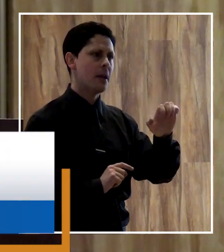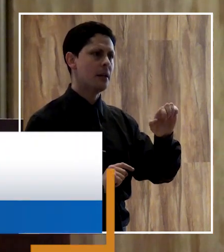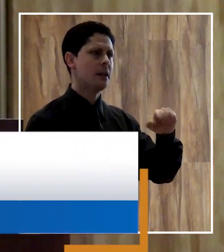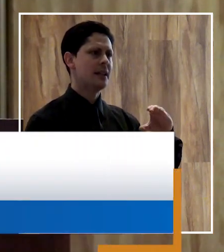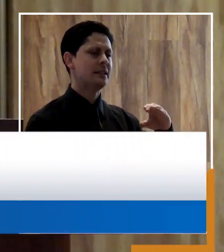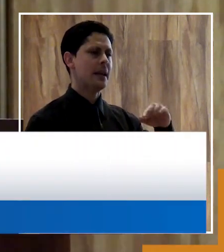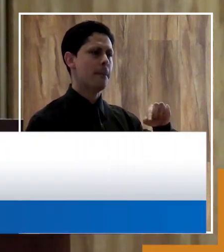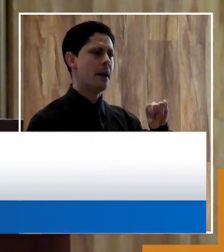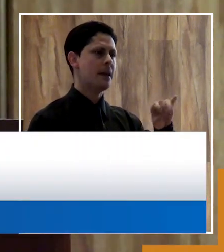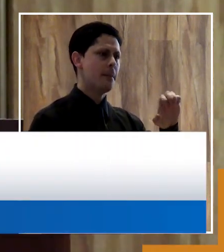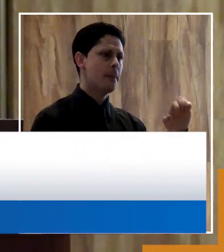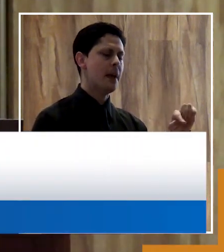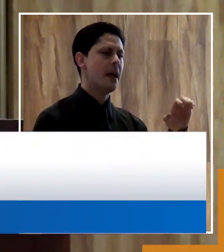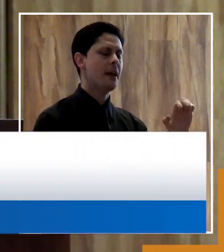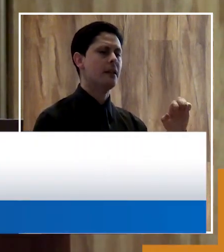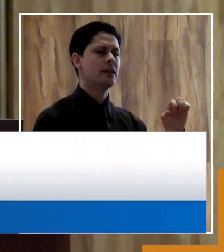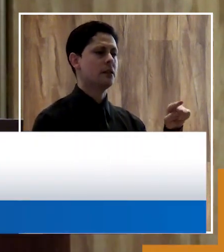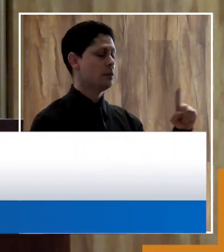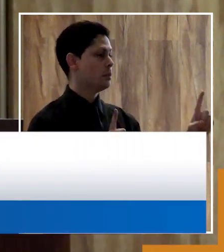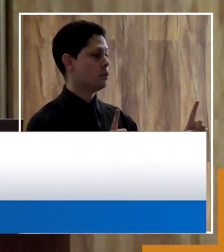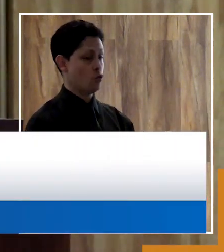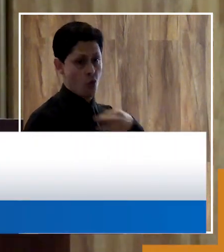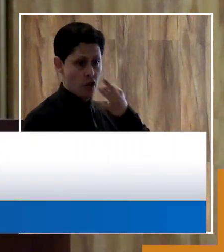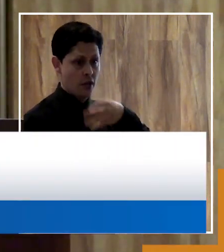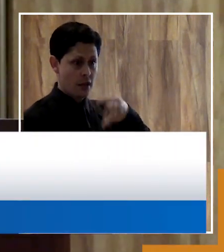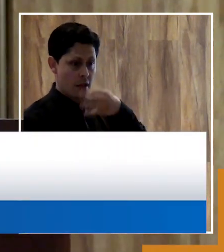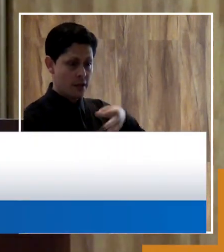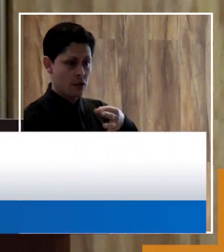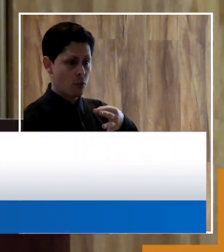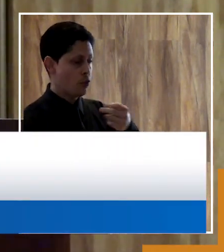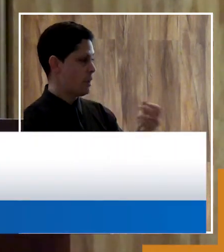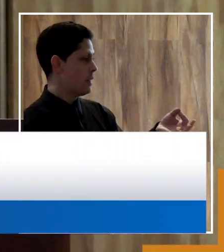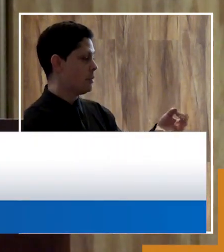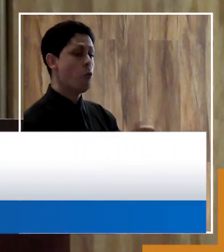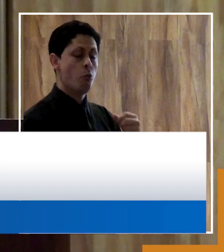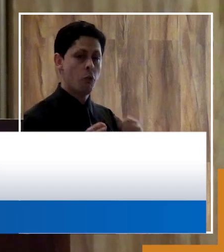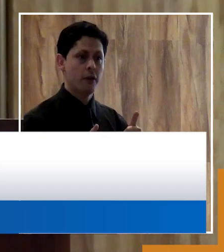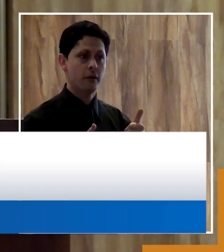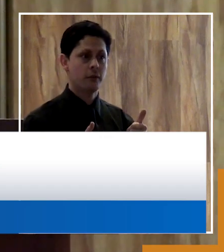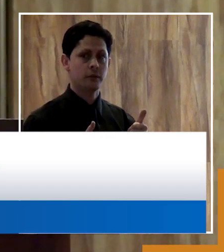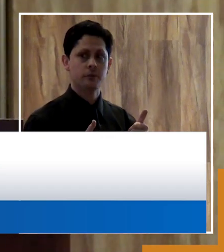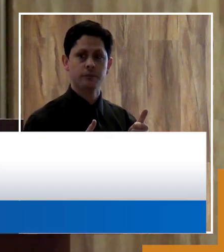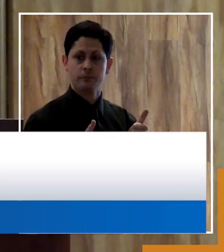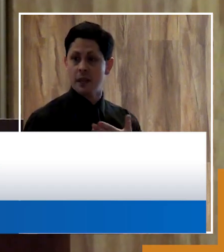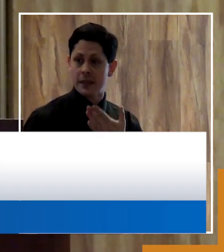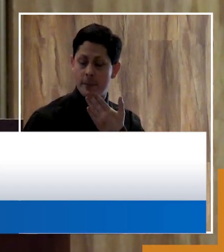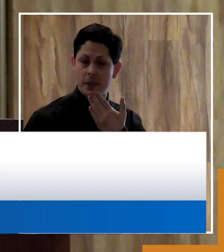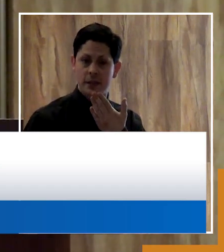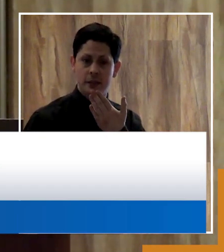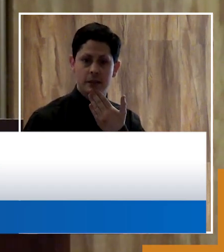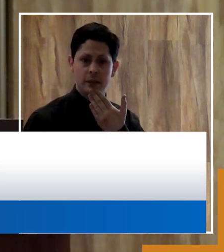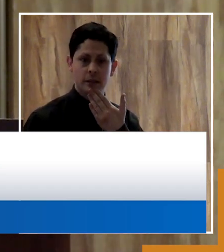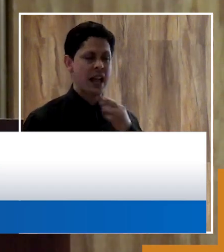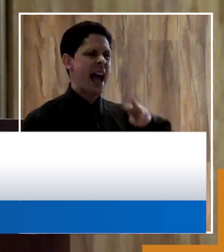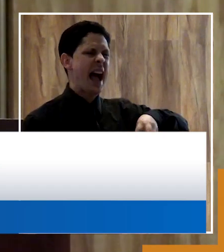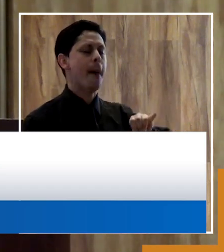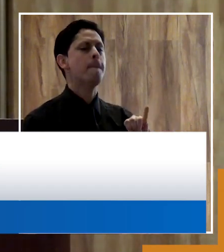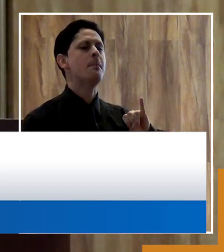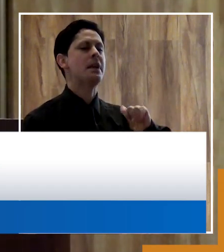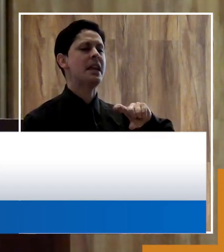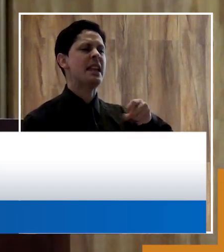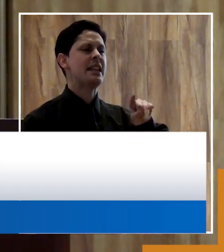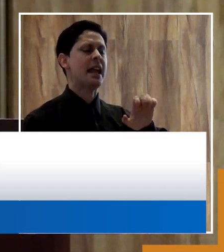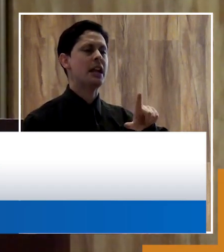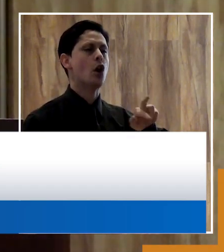gran formador también. Carlos Eugenio, una alegría verte. Bueno, y también a Miguel